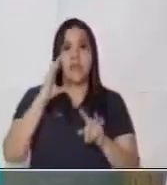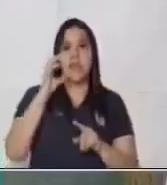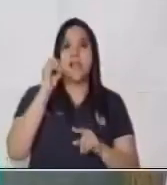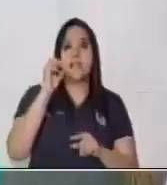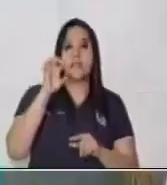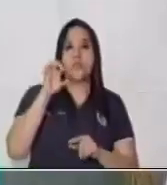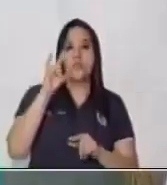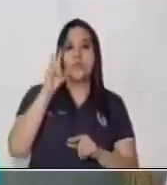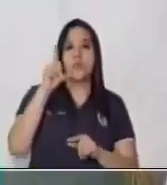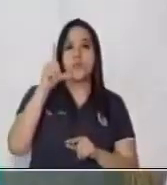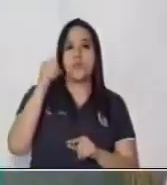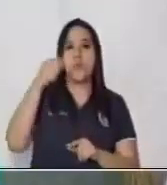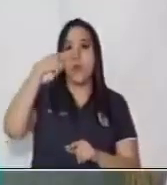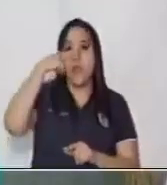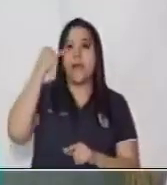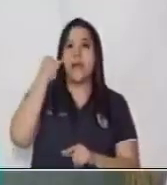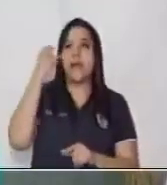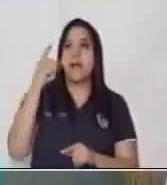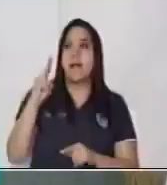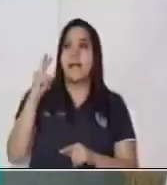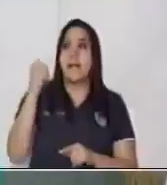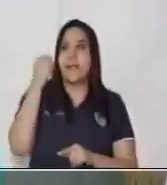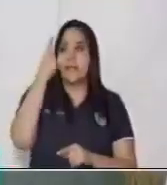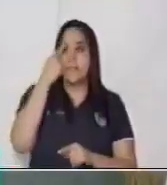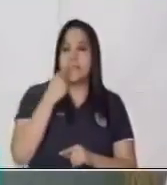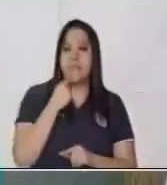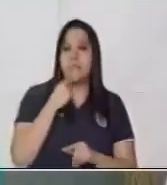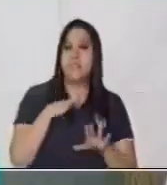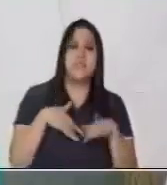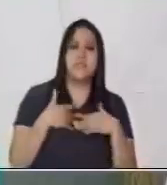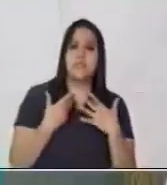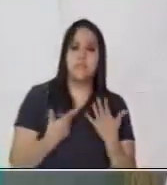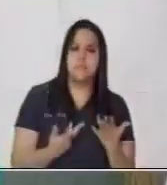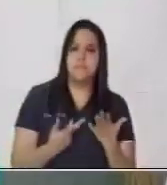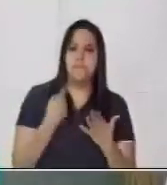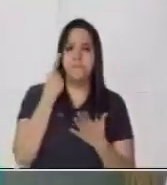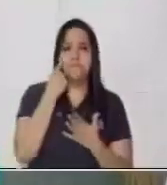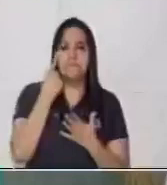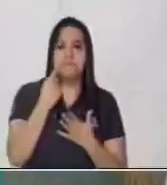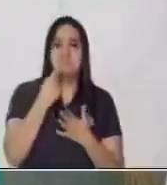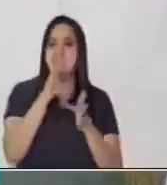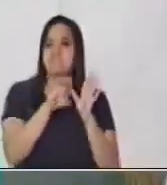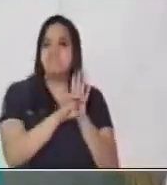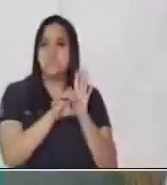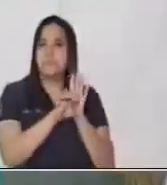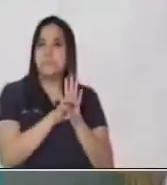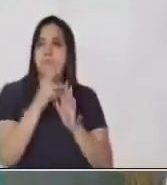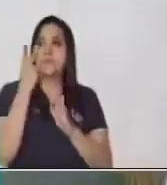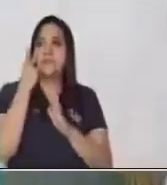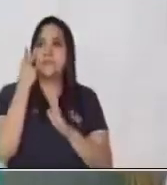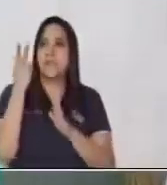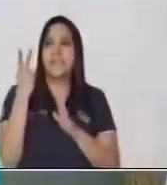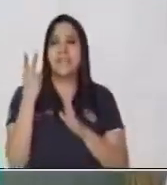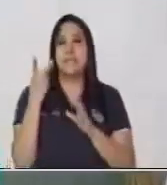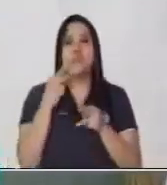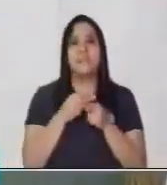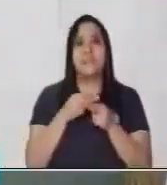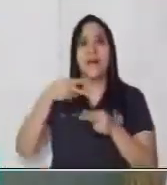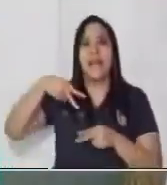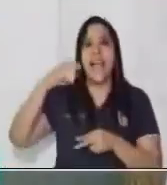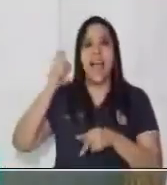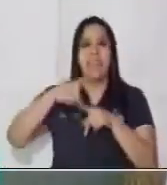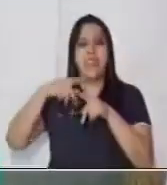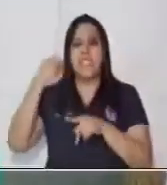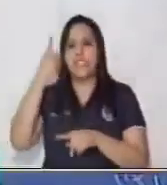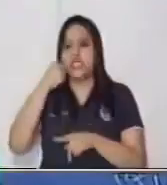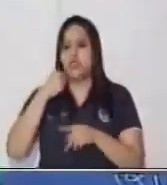copulativas o clases de coordinación copulativas. Y entre ellas están, miremos, se les llaman nexos